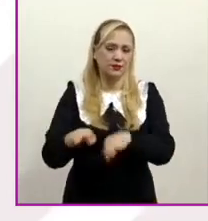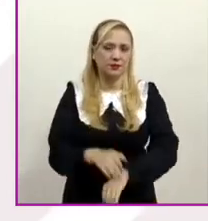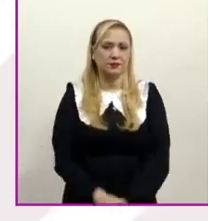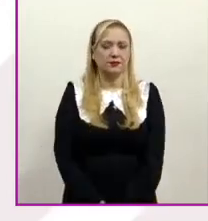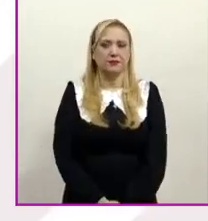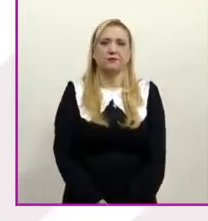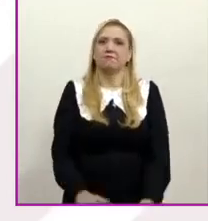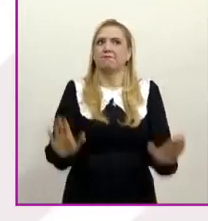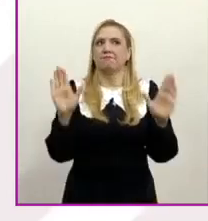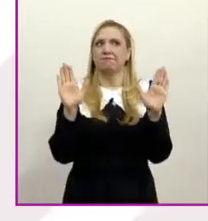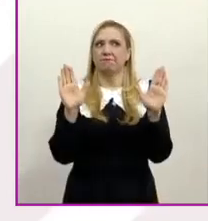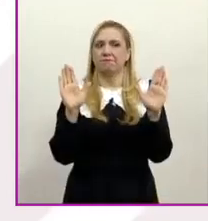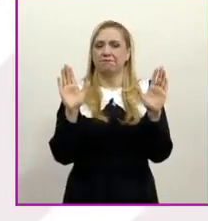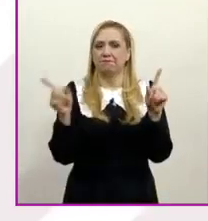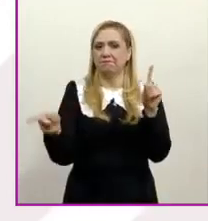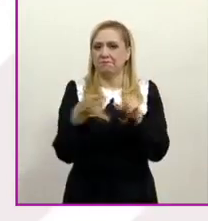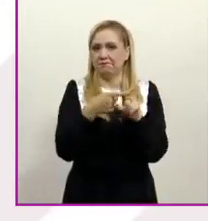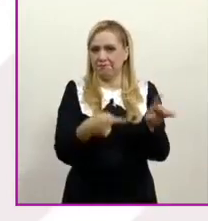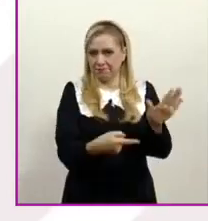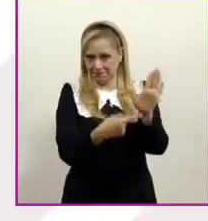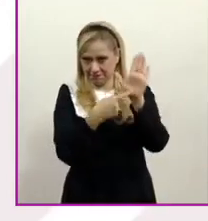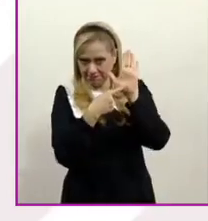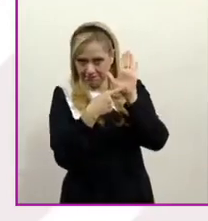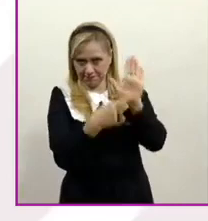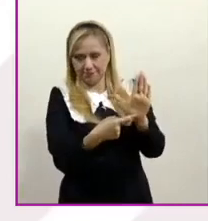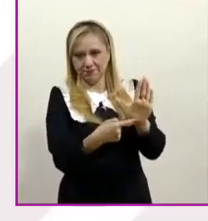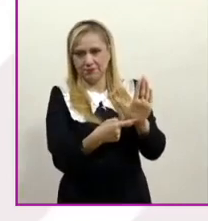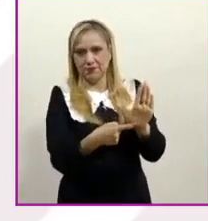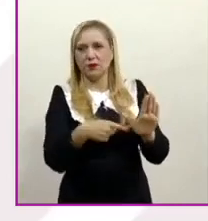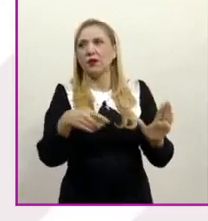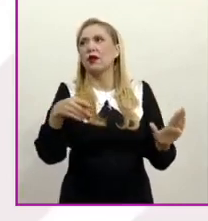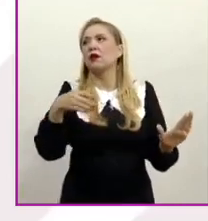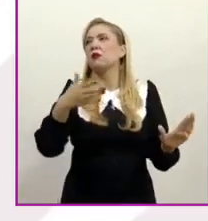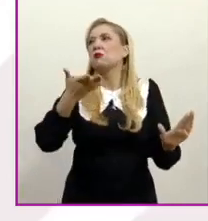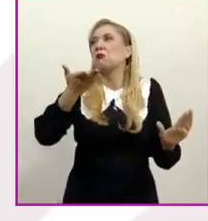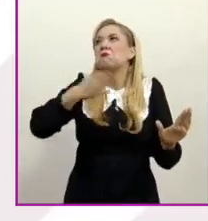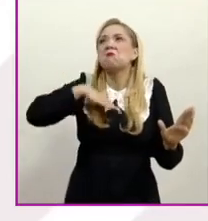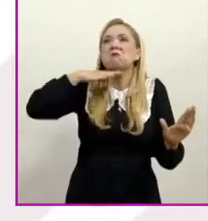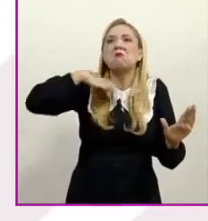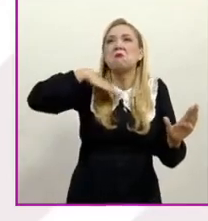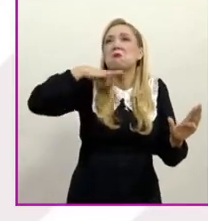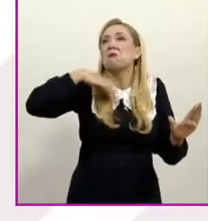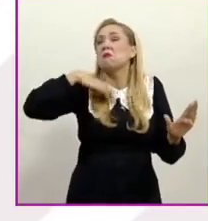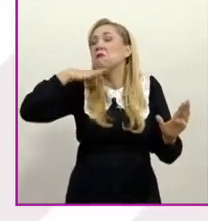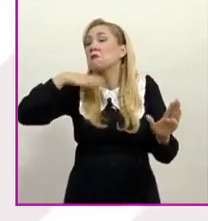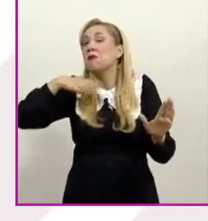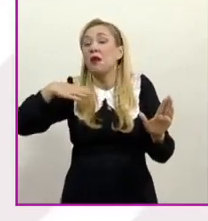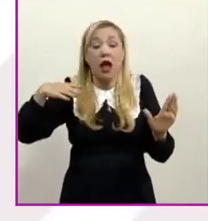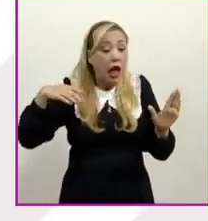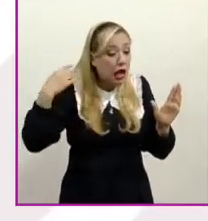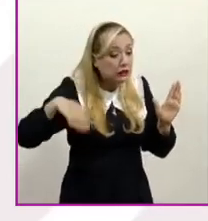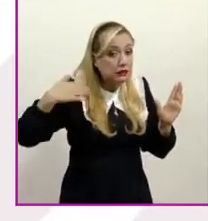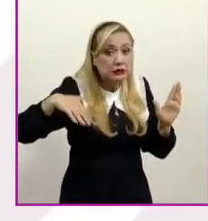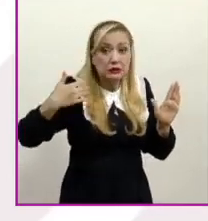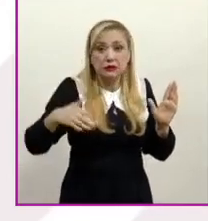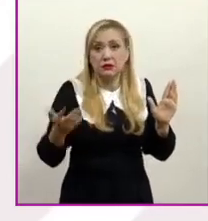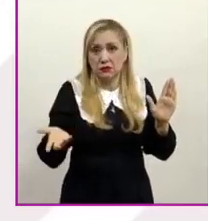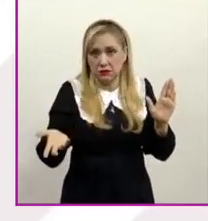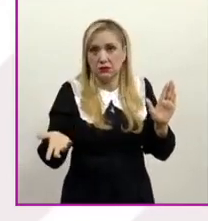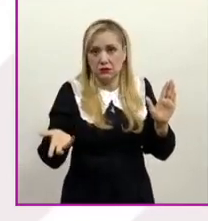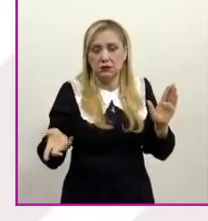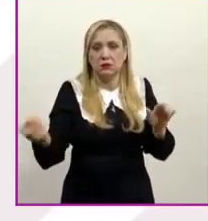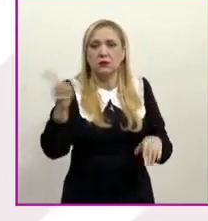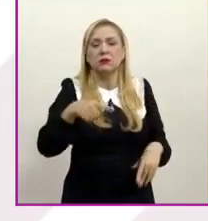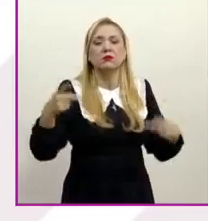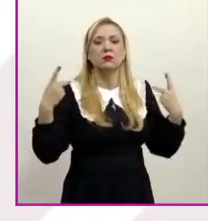entrada evidenciarlo, o sea, evidenciar este sistema del que no nos damos cuenta, del que a veces, por ejemplo, la gente